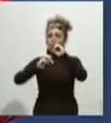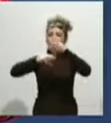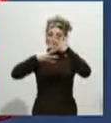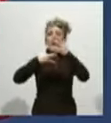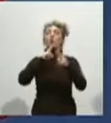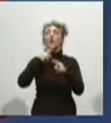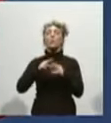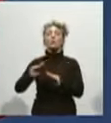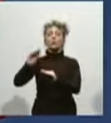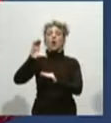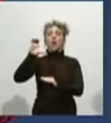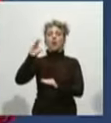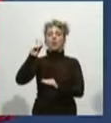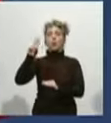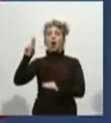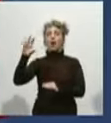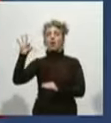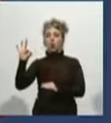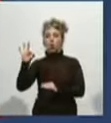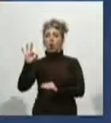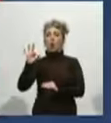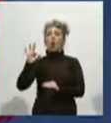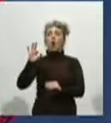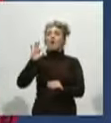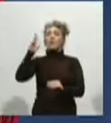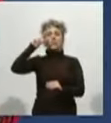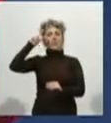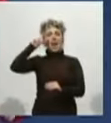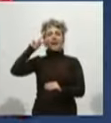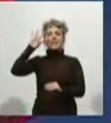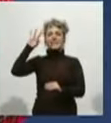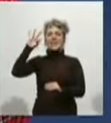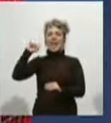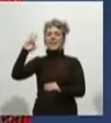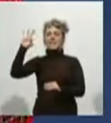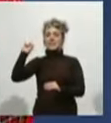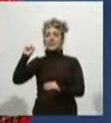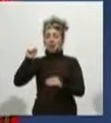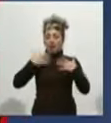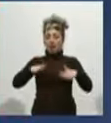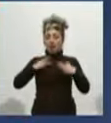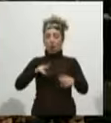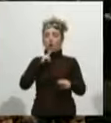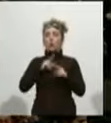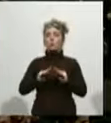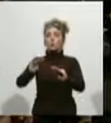Rosario, Drag Isia Taisma, con la fantasía ¡Ay, Dios mío!